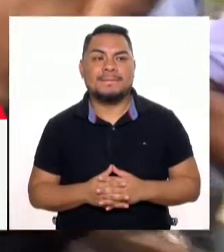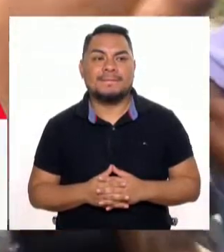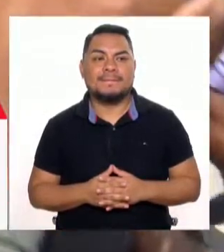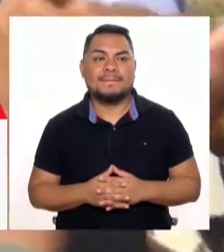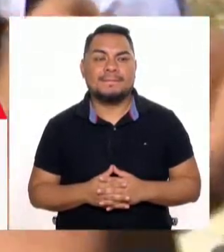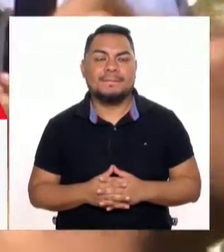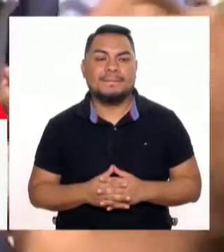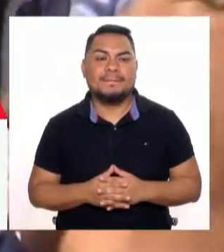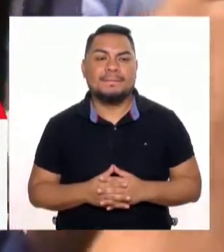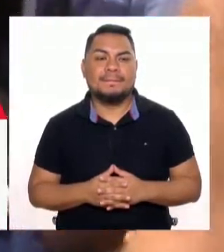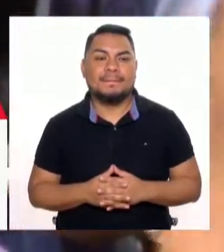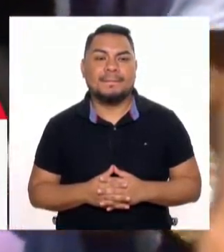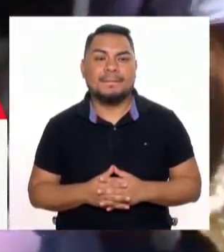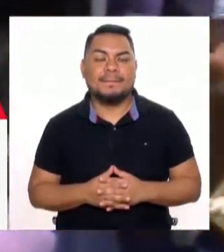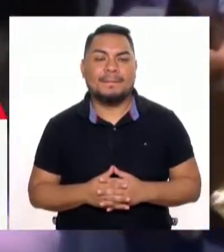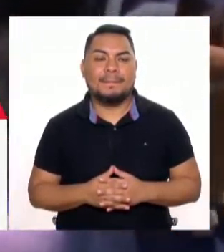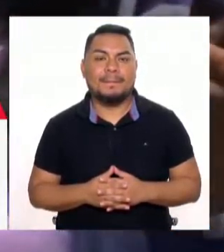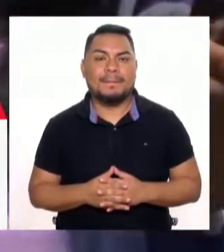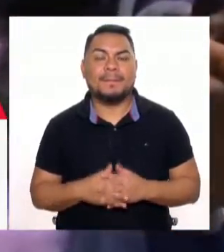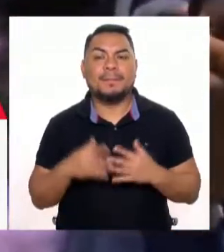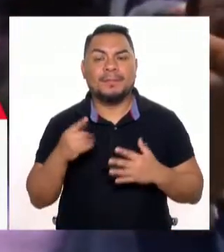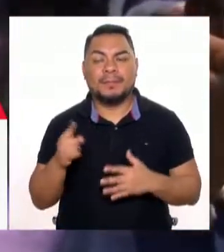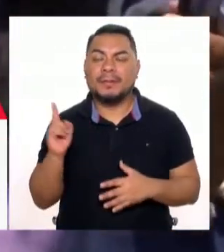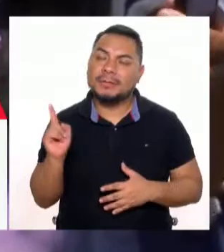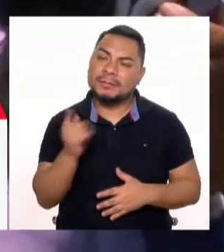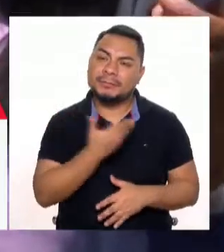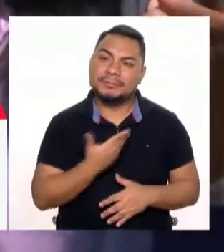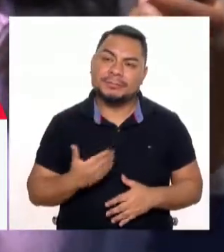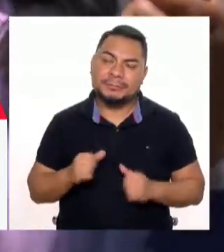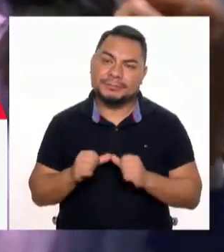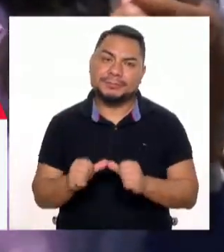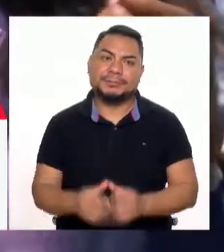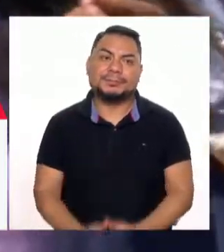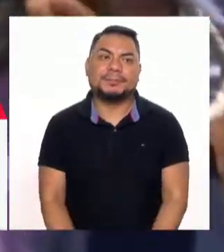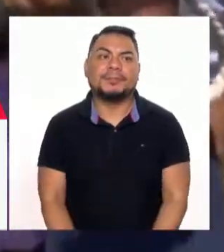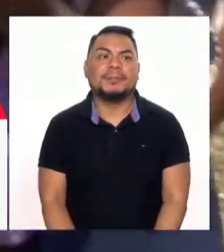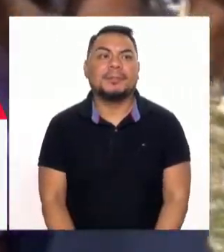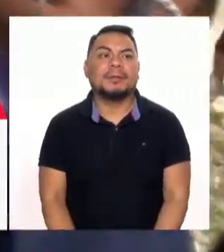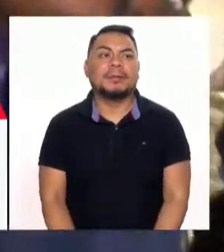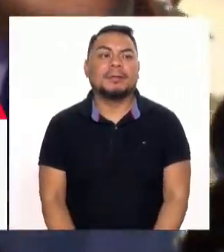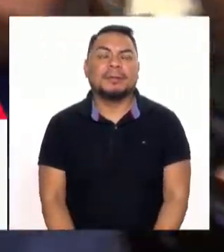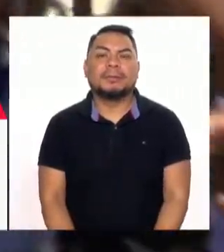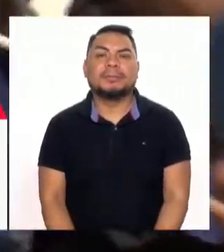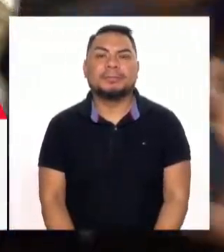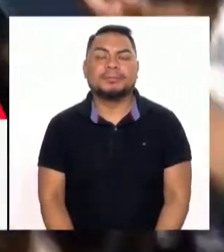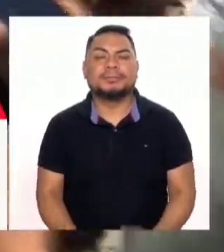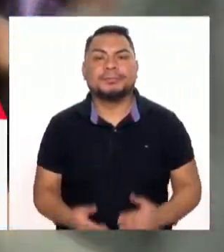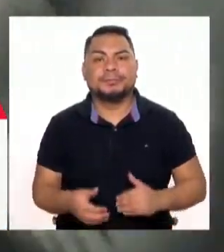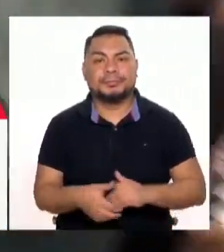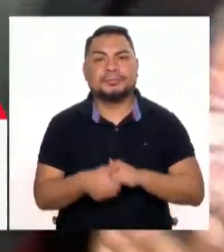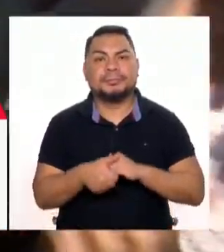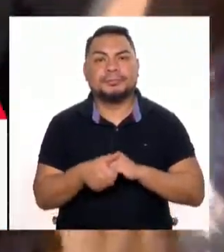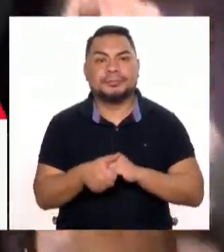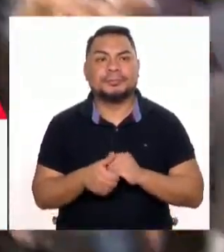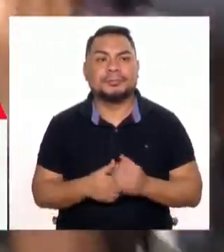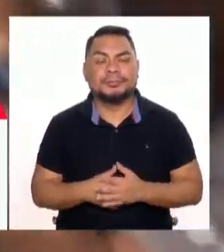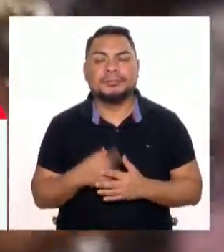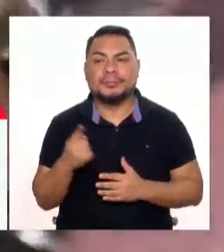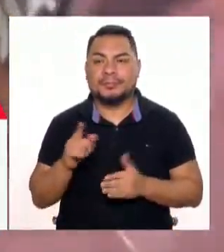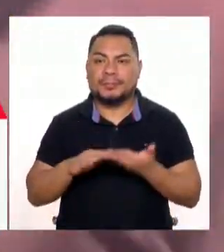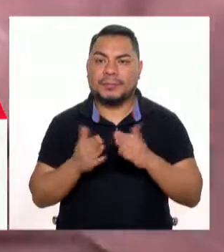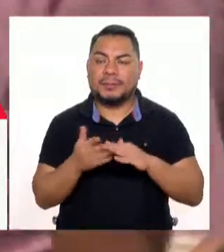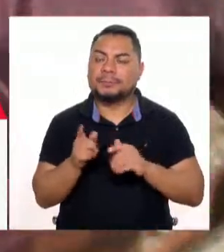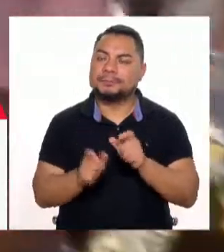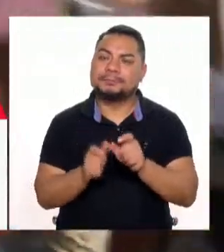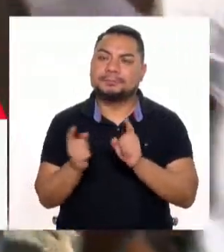continúa el recorrido de la presidenta Dina boluarte quien saluda a los pobladores